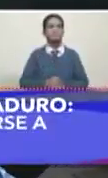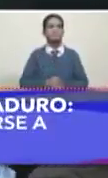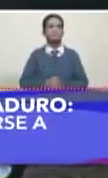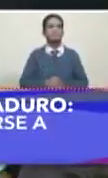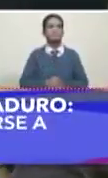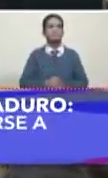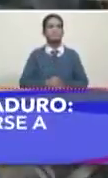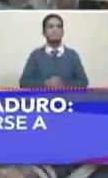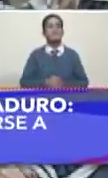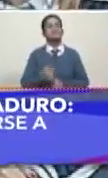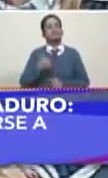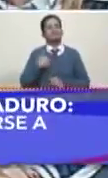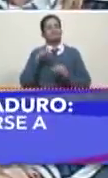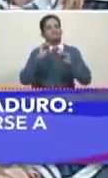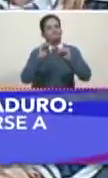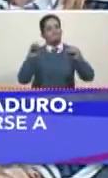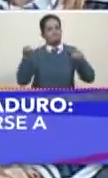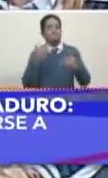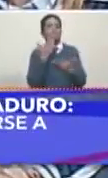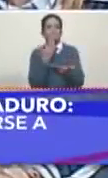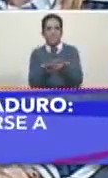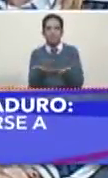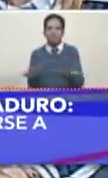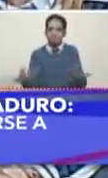Por eso llamo a firmar.